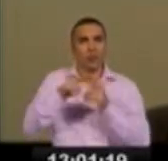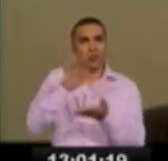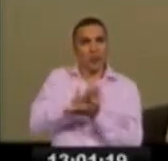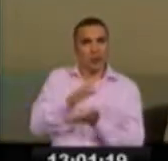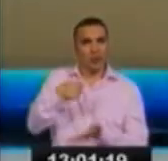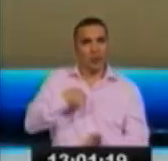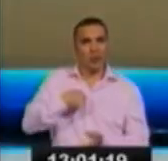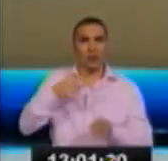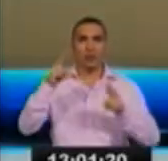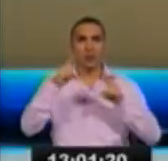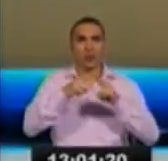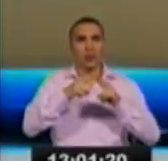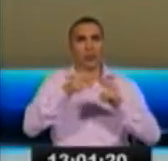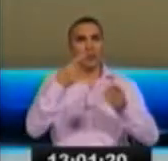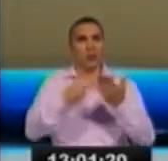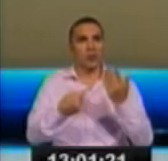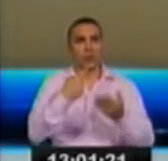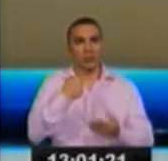conocí